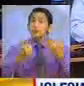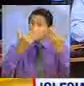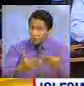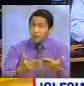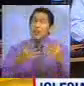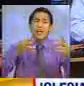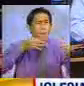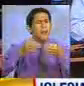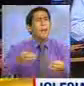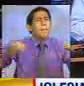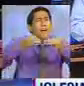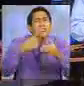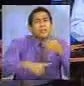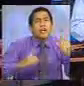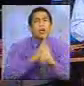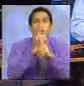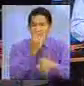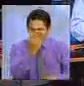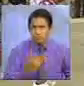nos cuenta lo que encontró.